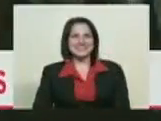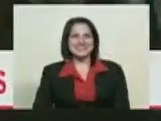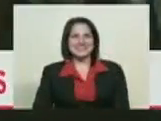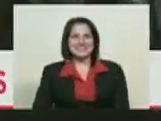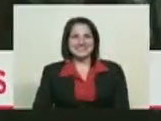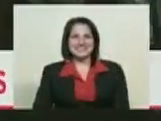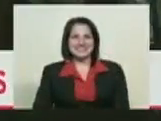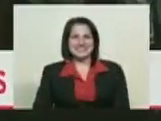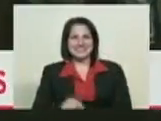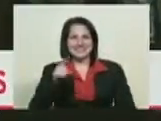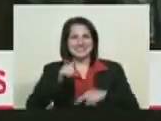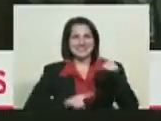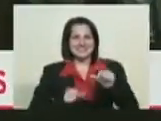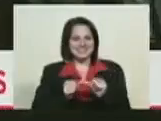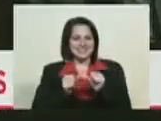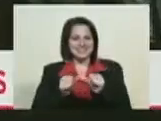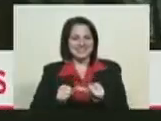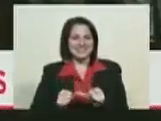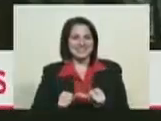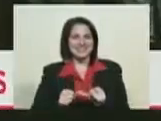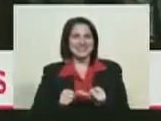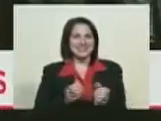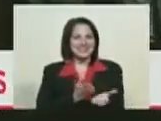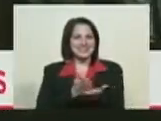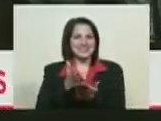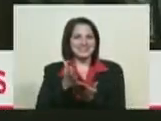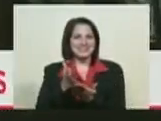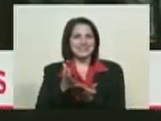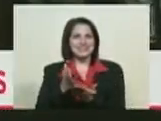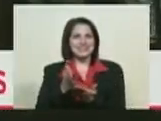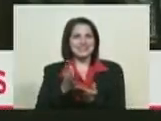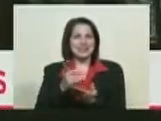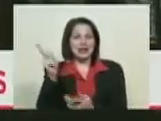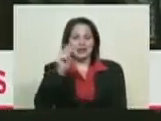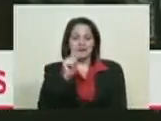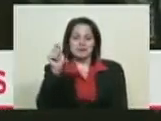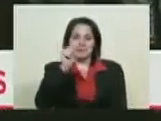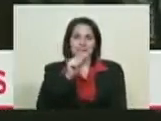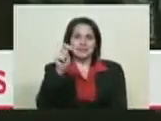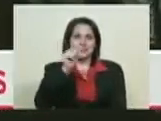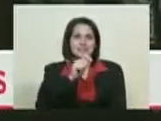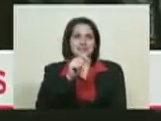Y así debe continuar el rumbo de los meses.